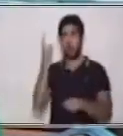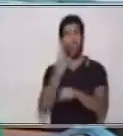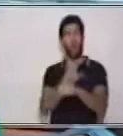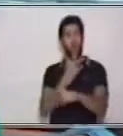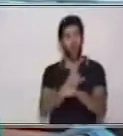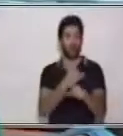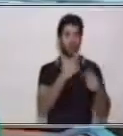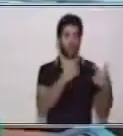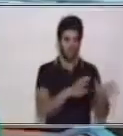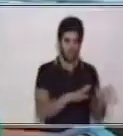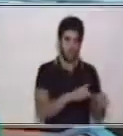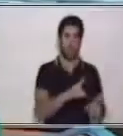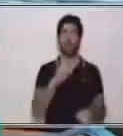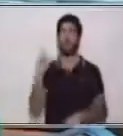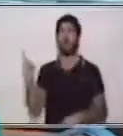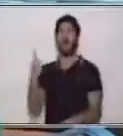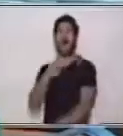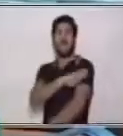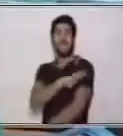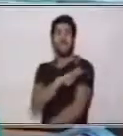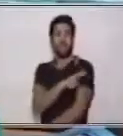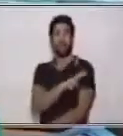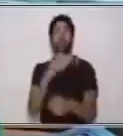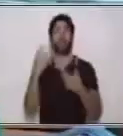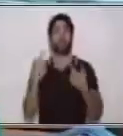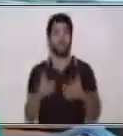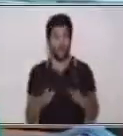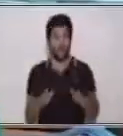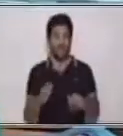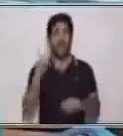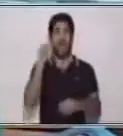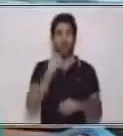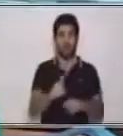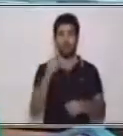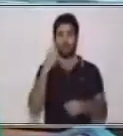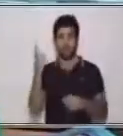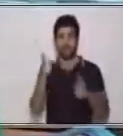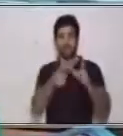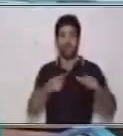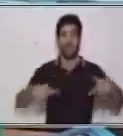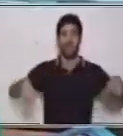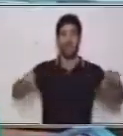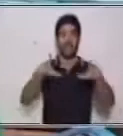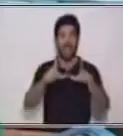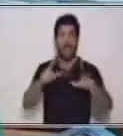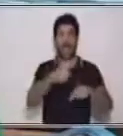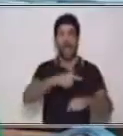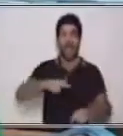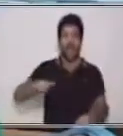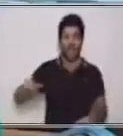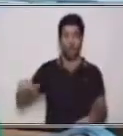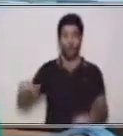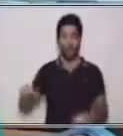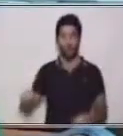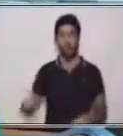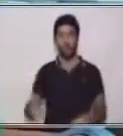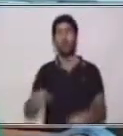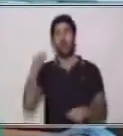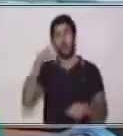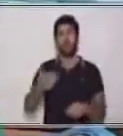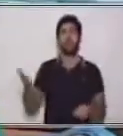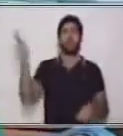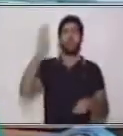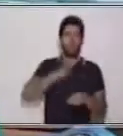Cobán, fuimos a la antigua Guatemala, al lago de Atitlán. Ahora vamos a ir a un lugar más